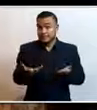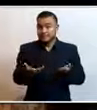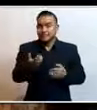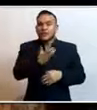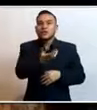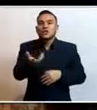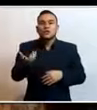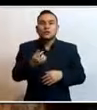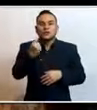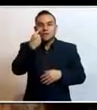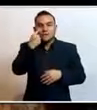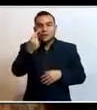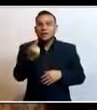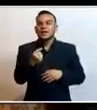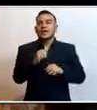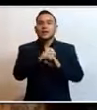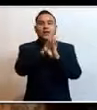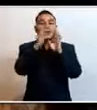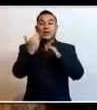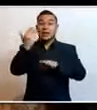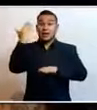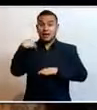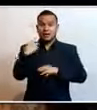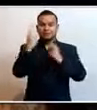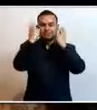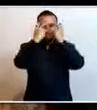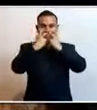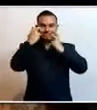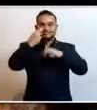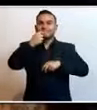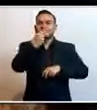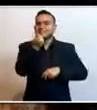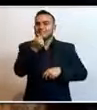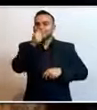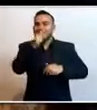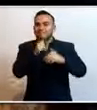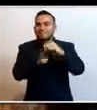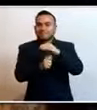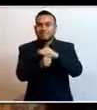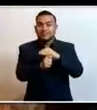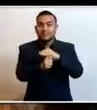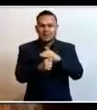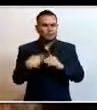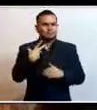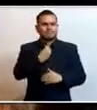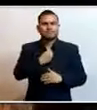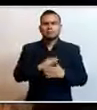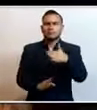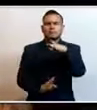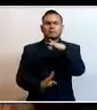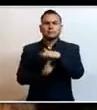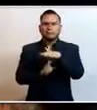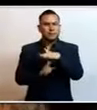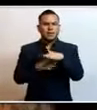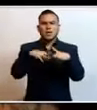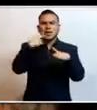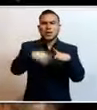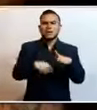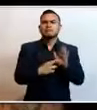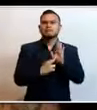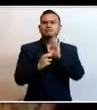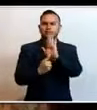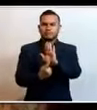Todo se movía a través de maletines negros. ¿Qué hicimos nosotros? No más maletines negros. Entonces, ¿qué